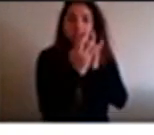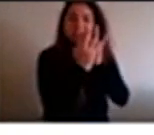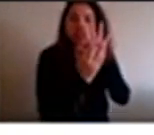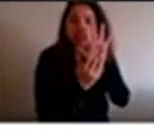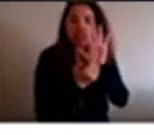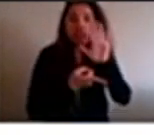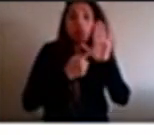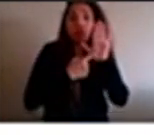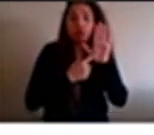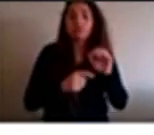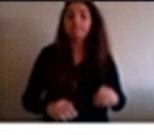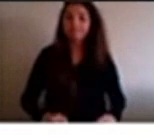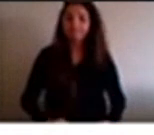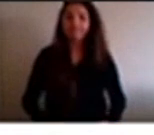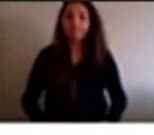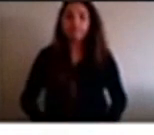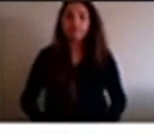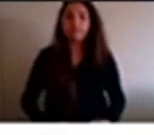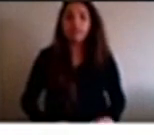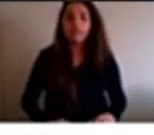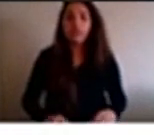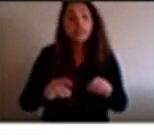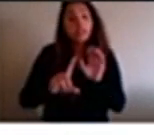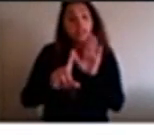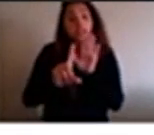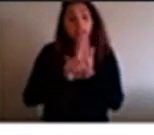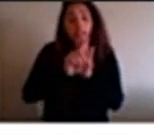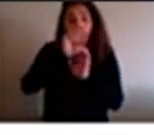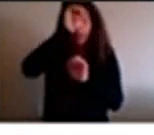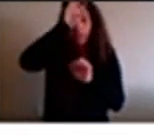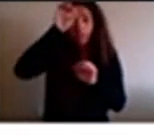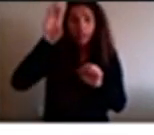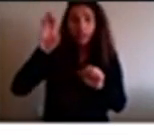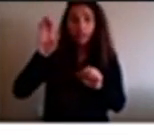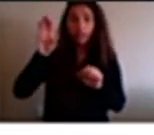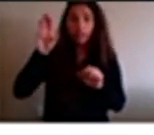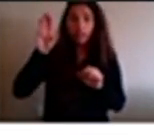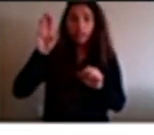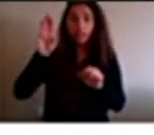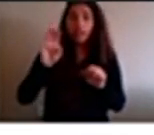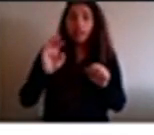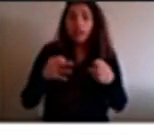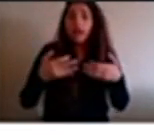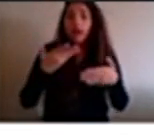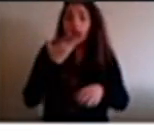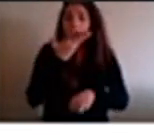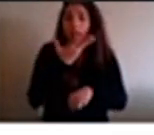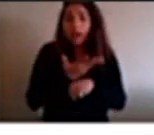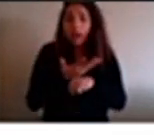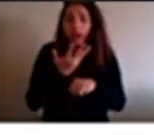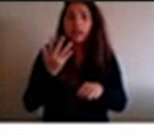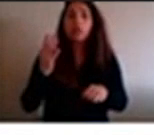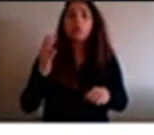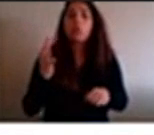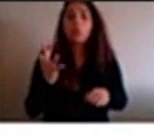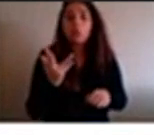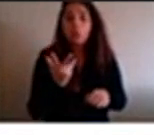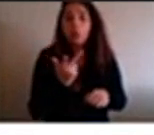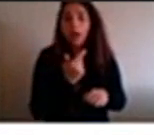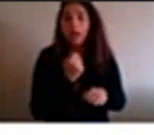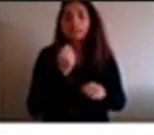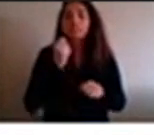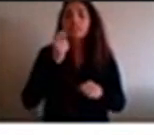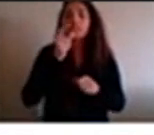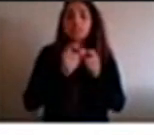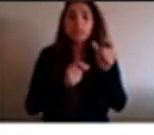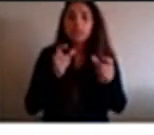de el porcentaje o establecido el número de trabajadores, la cuota de aprendices